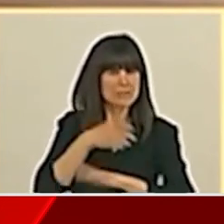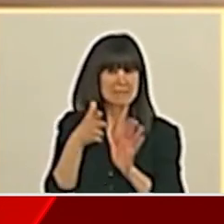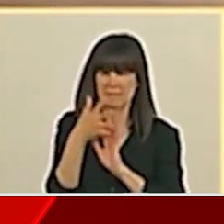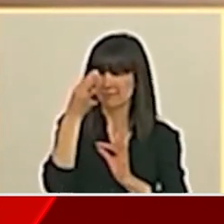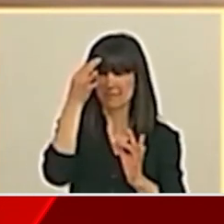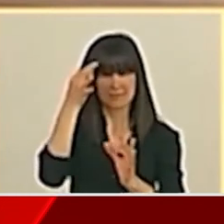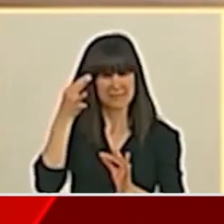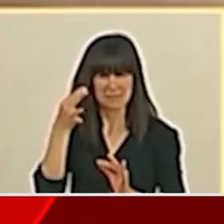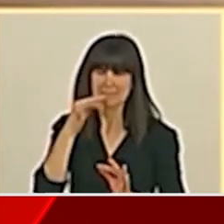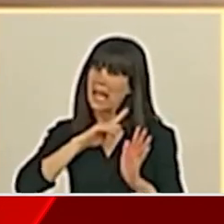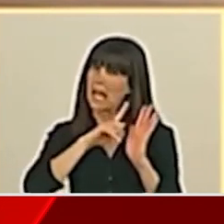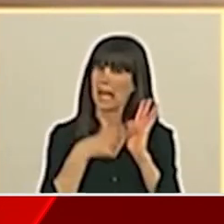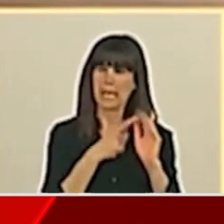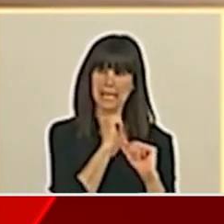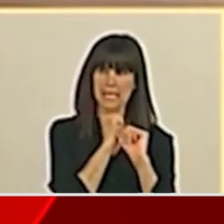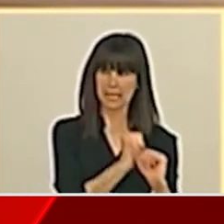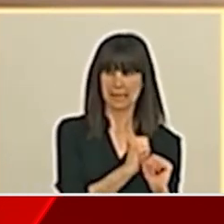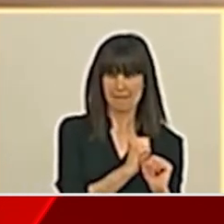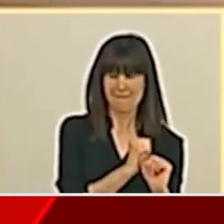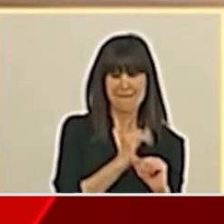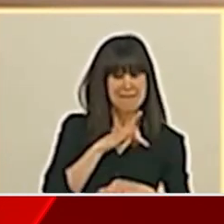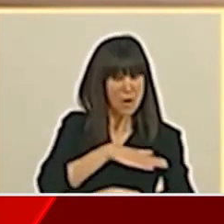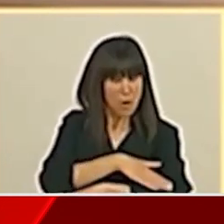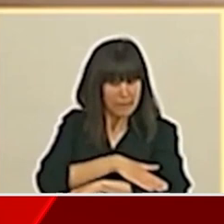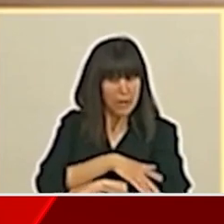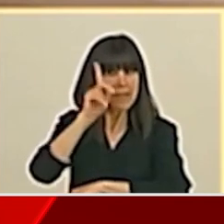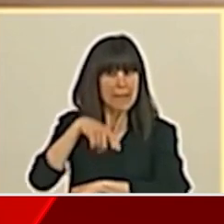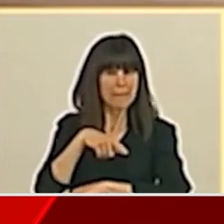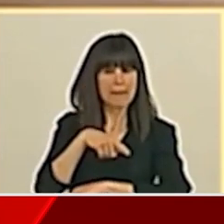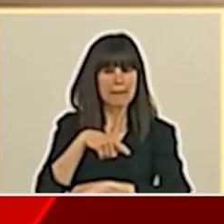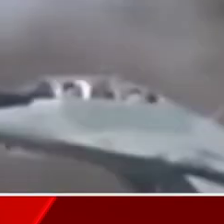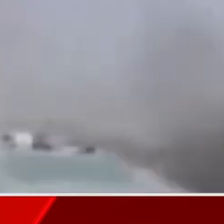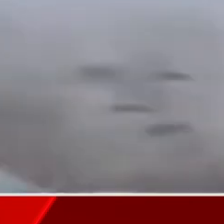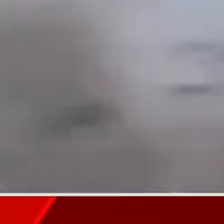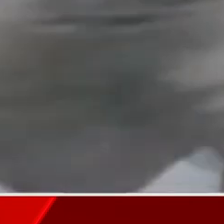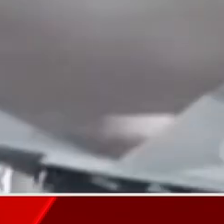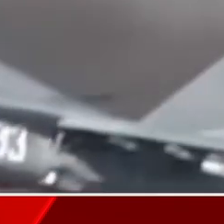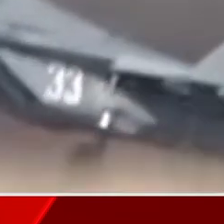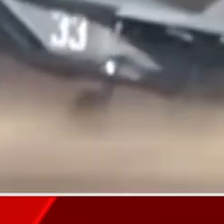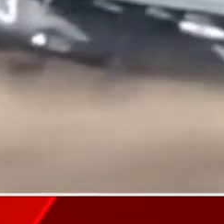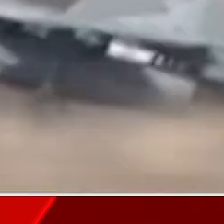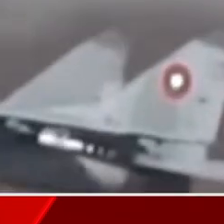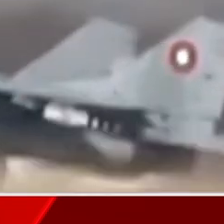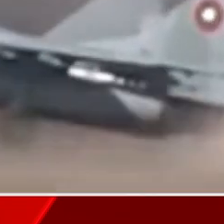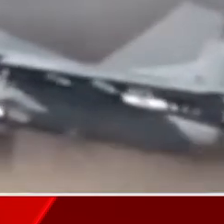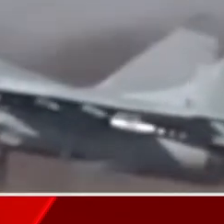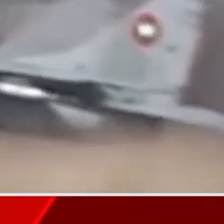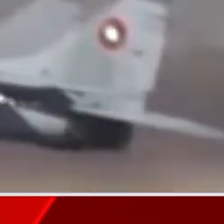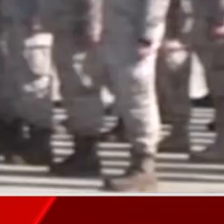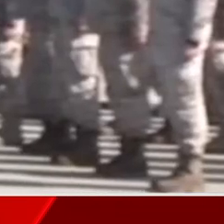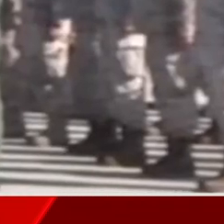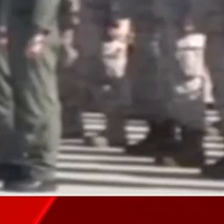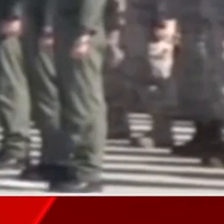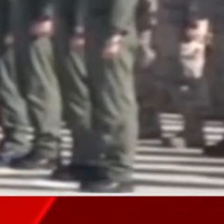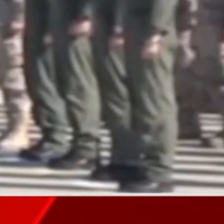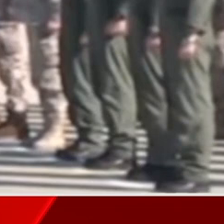España, yo dije, bueno, pues no me lo creo, no creo que precisamente ahora vaya a ser cuando llegue el fin de Margarita Robles, es precisamente cuando